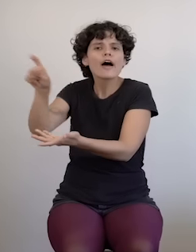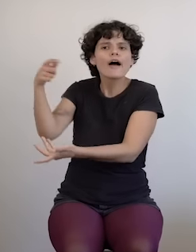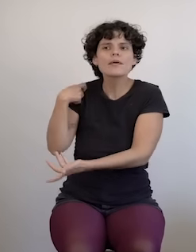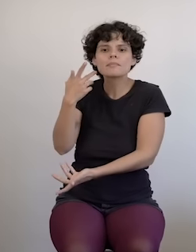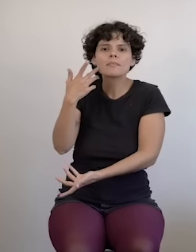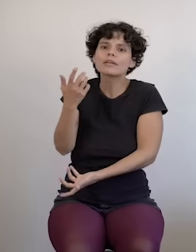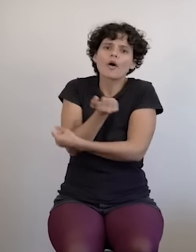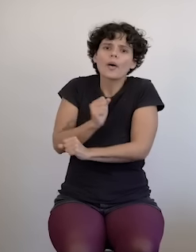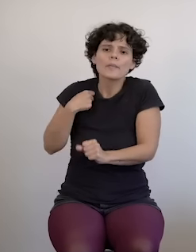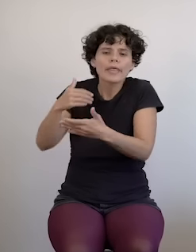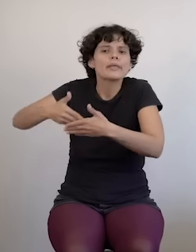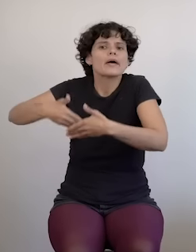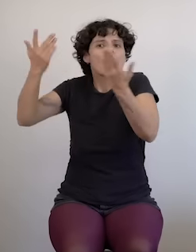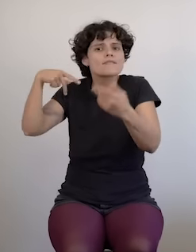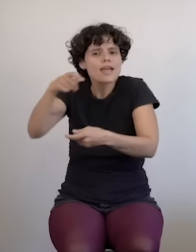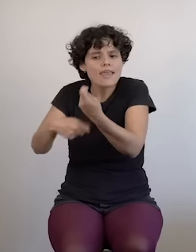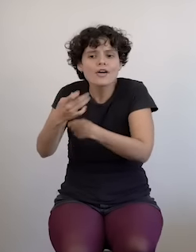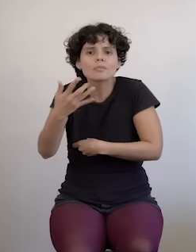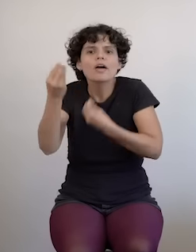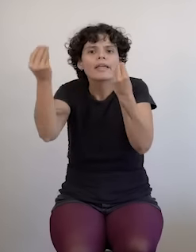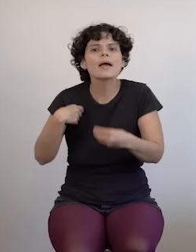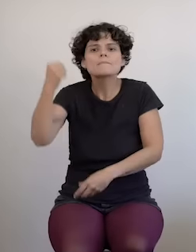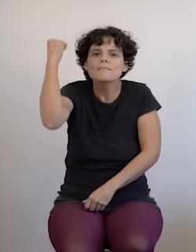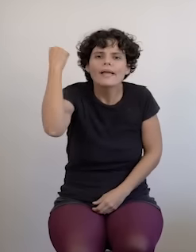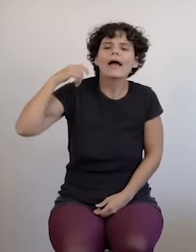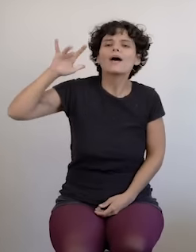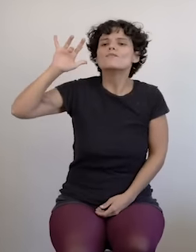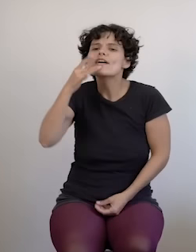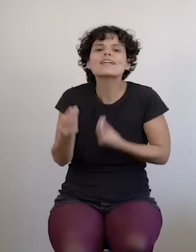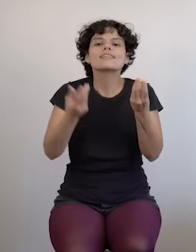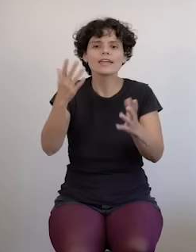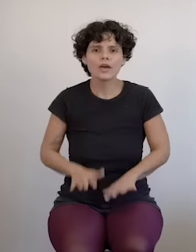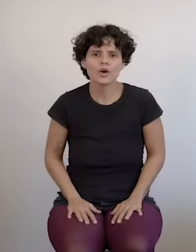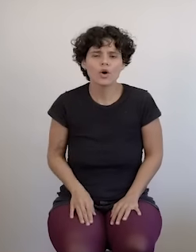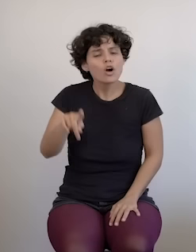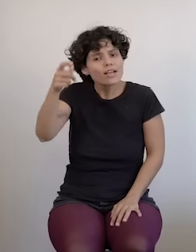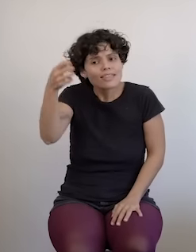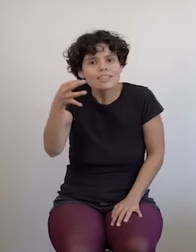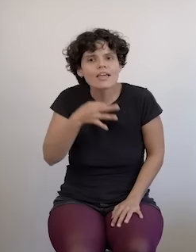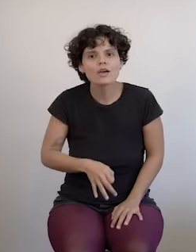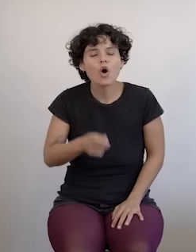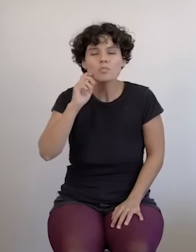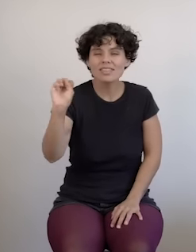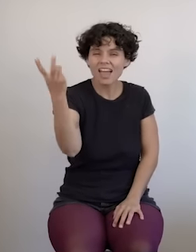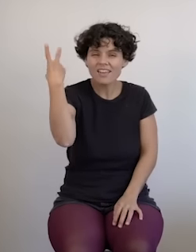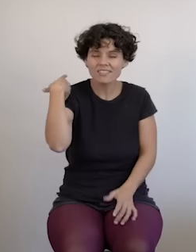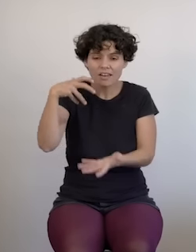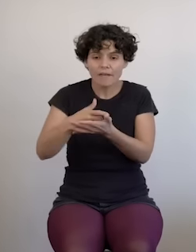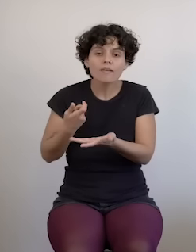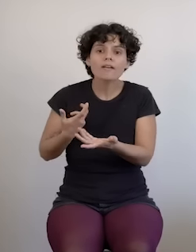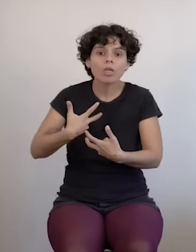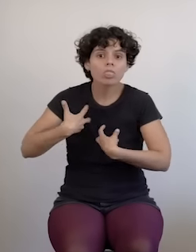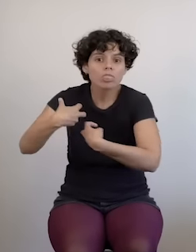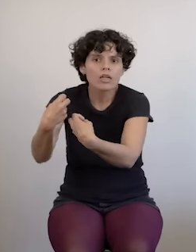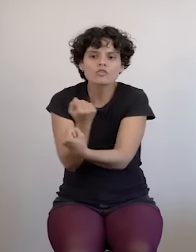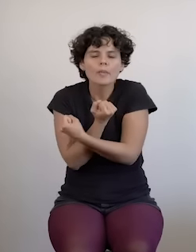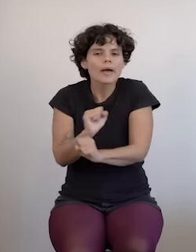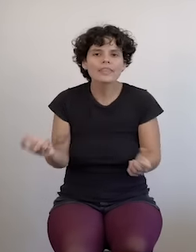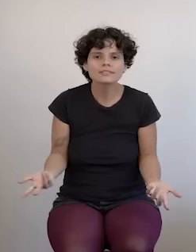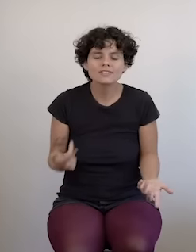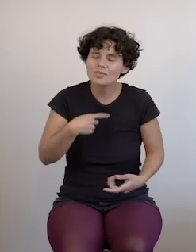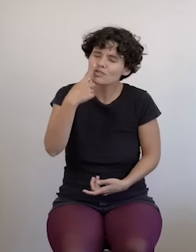negocio. Porque el Piñera, ¿qué dijo? Quedarte casa ahí, no quiso dar el tercer mono y esa palabra al igual, pero guanda vuelta, humilla.